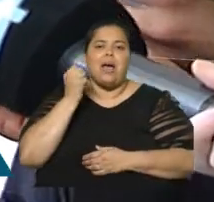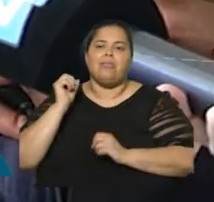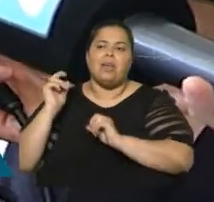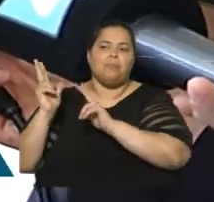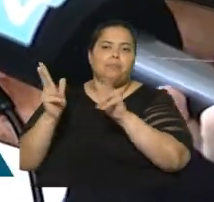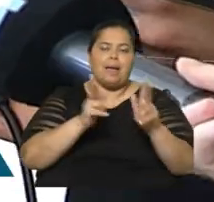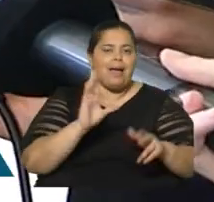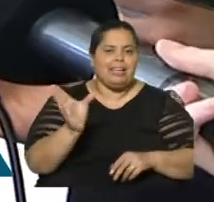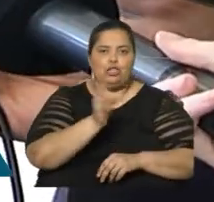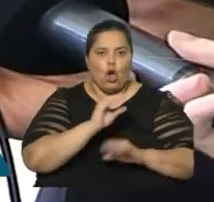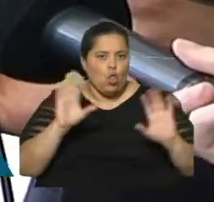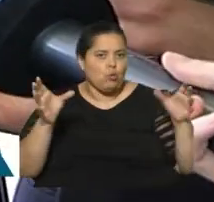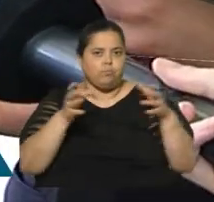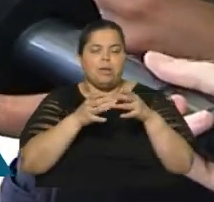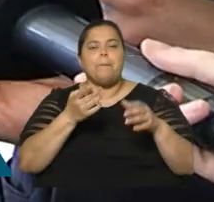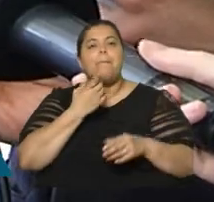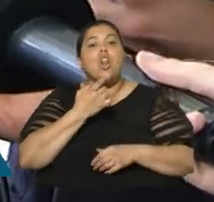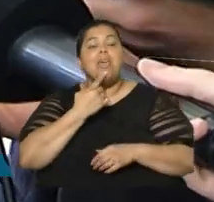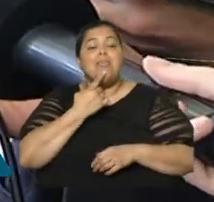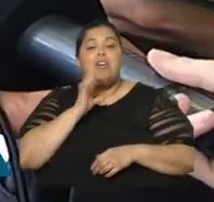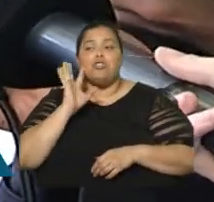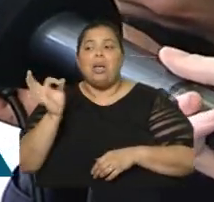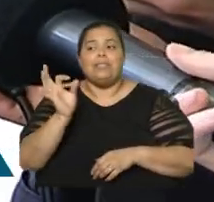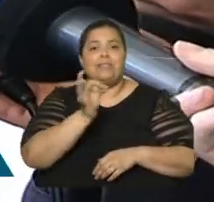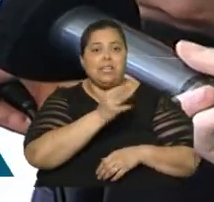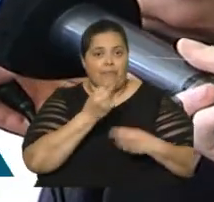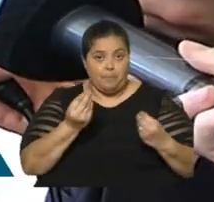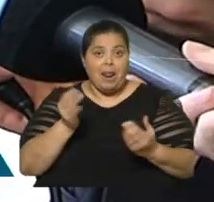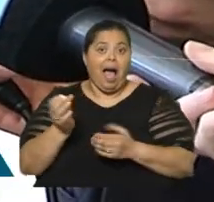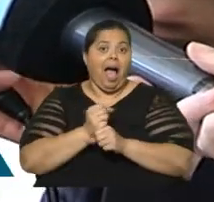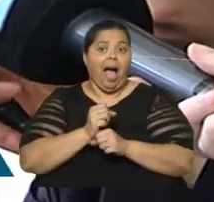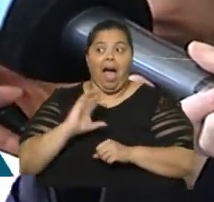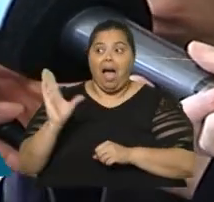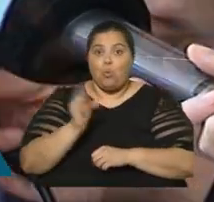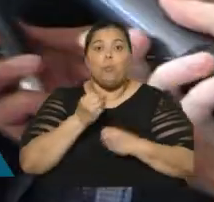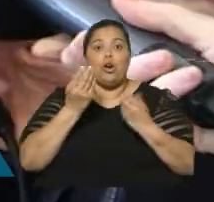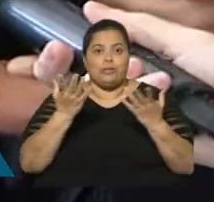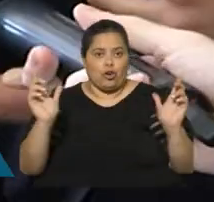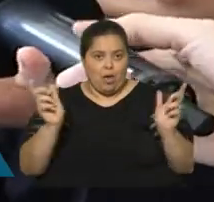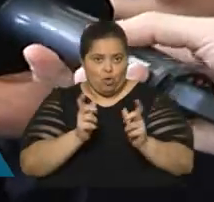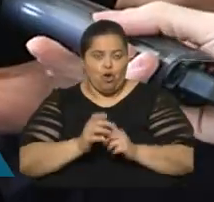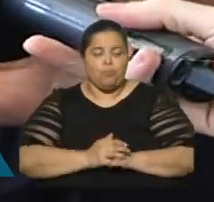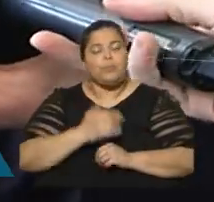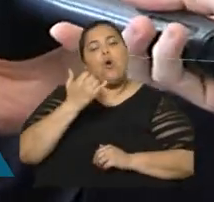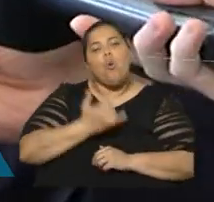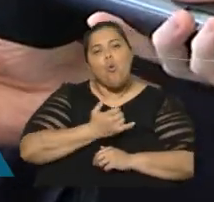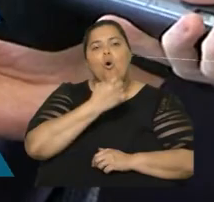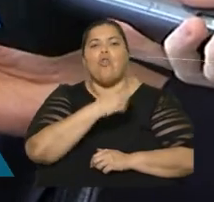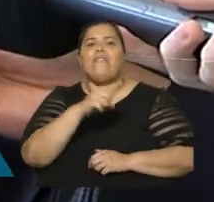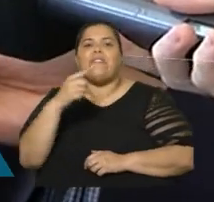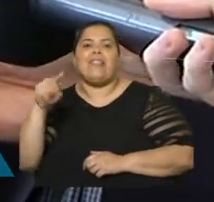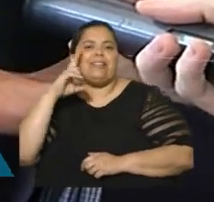tener el más ancho consenso político y para eso era el motivo de la reunión. Hubo distintos